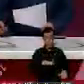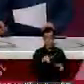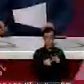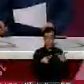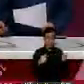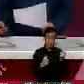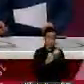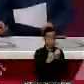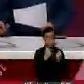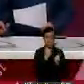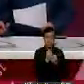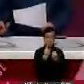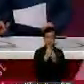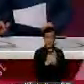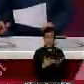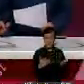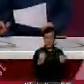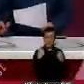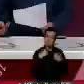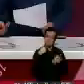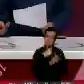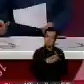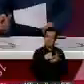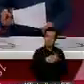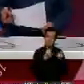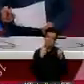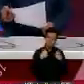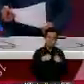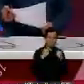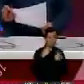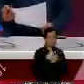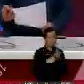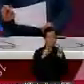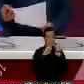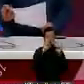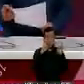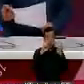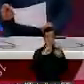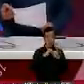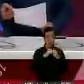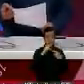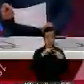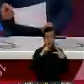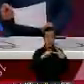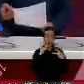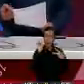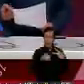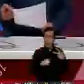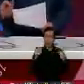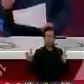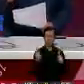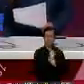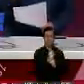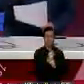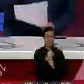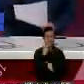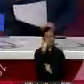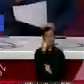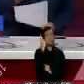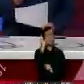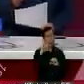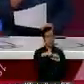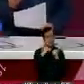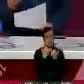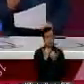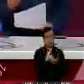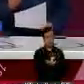nos juntemos para poder luchar contra estos dos temas complicados, va a ser posible de que podamos sacarlo. Y yo creo que dentro de la